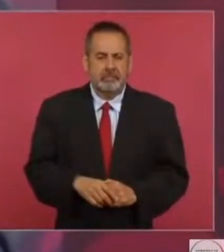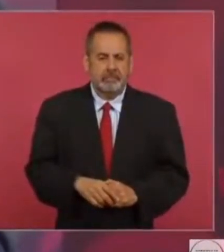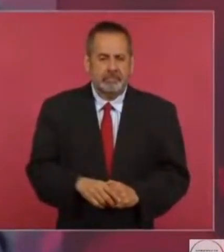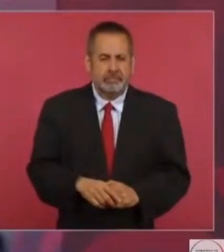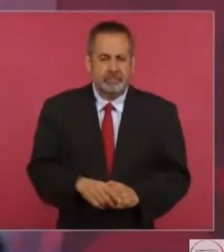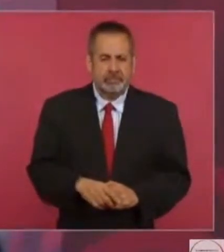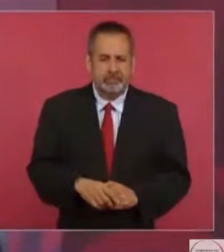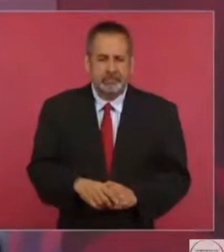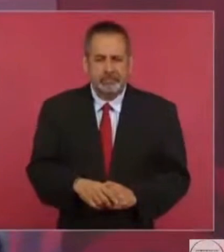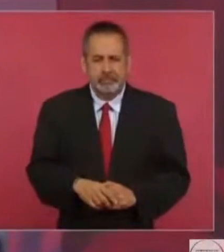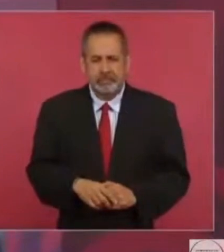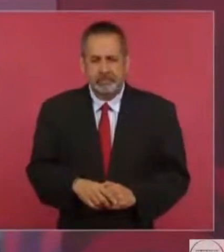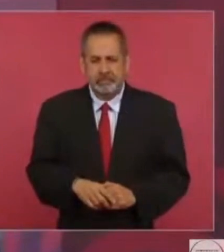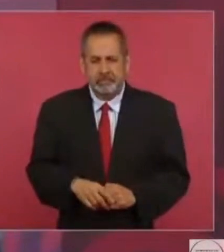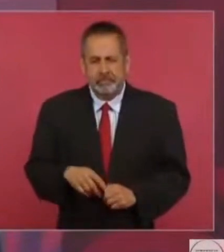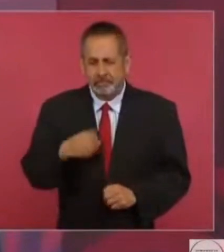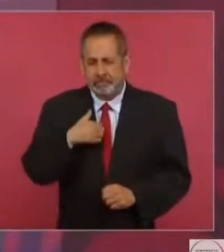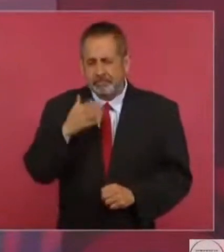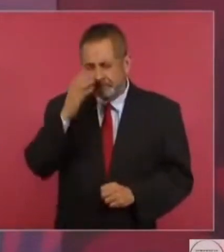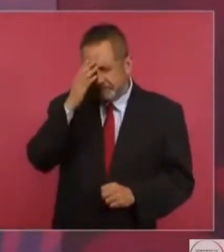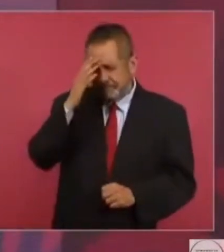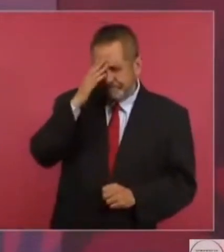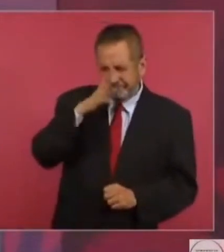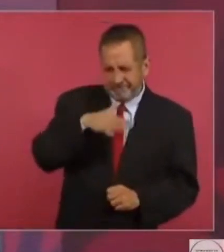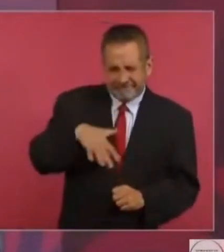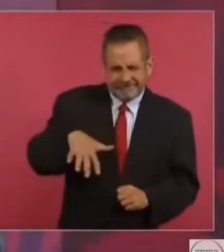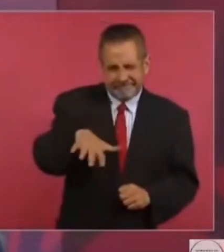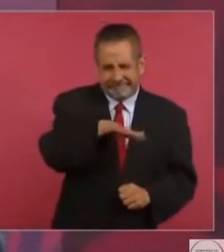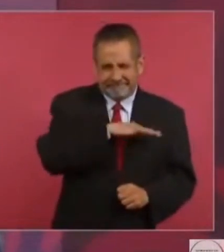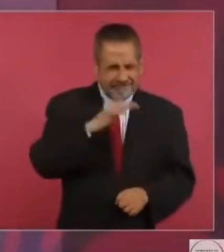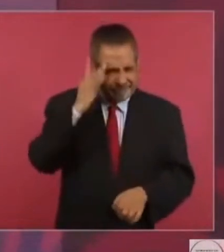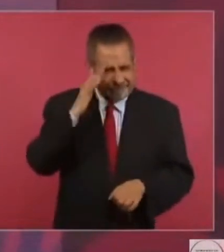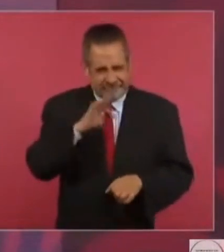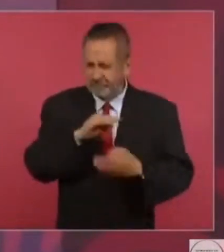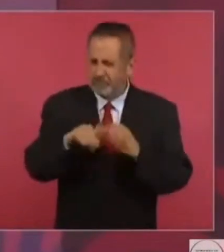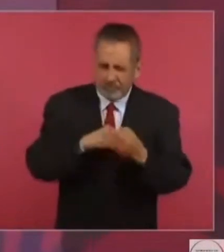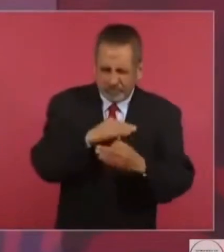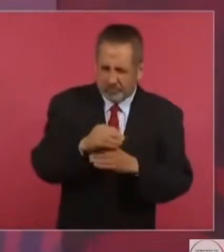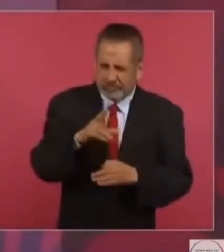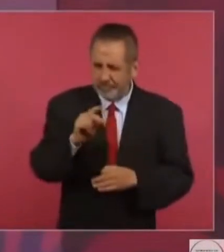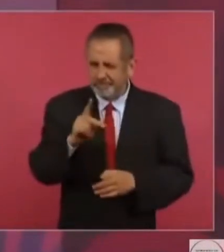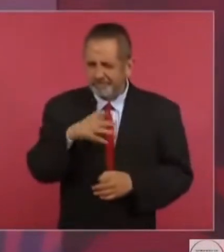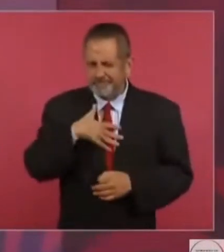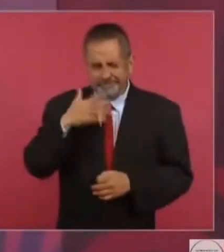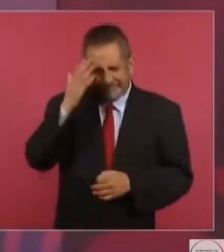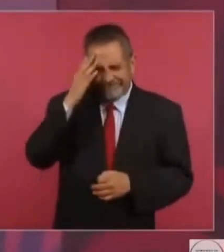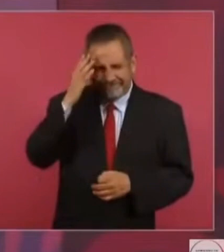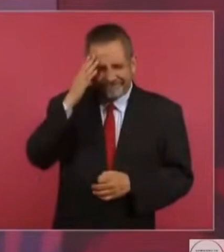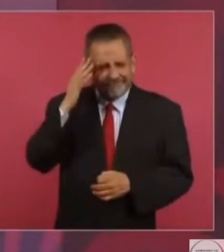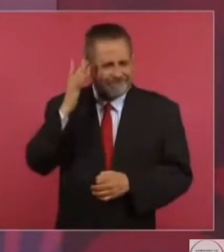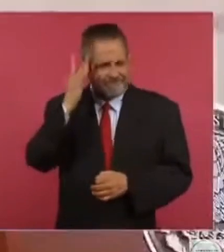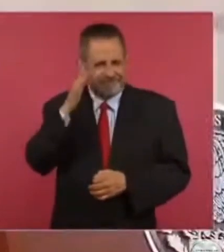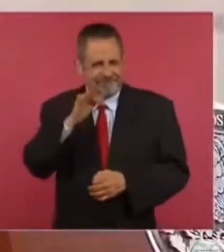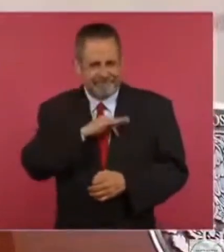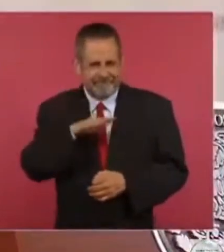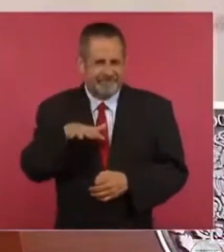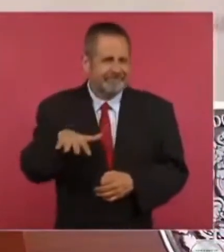conociendo la zona, no todos, pero por ahí hay algunos,